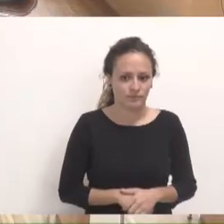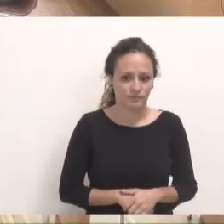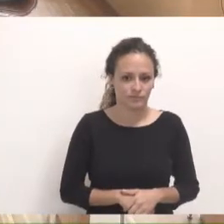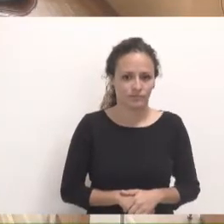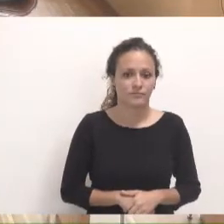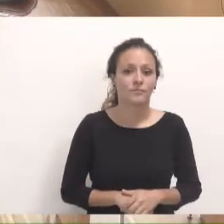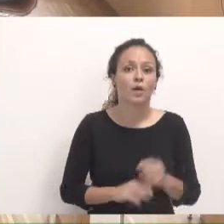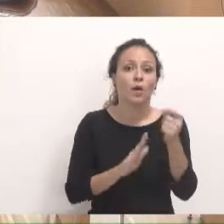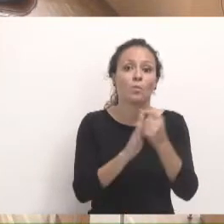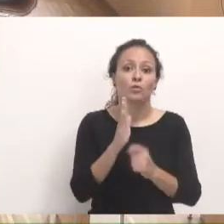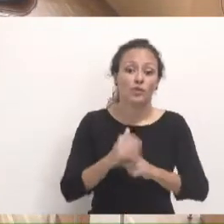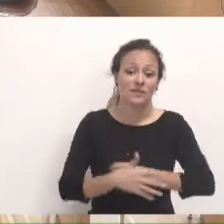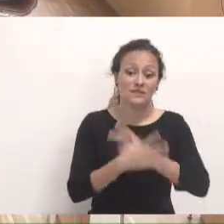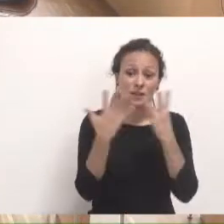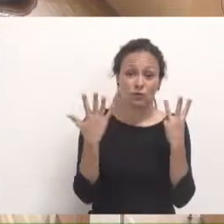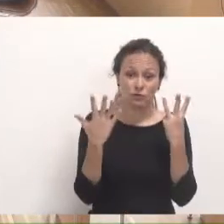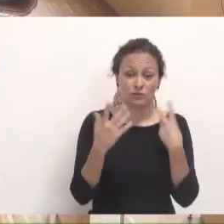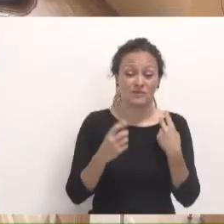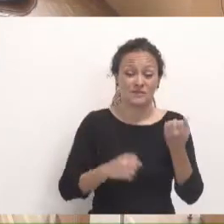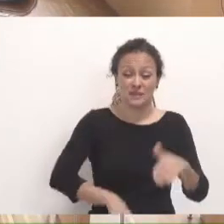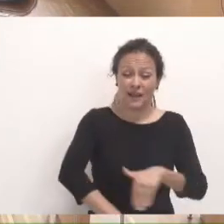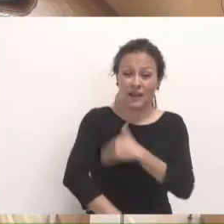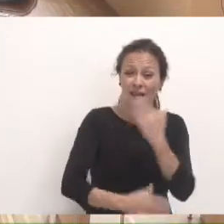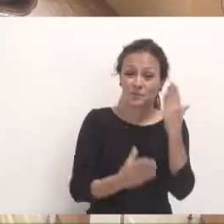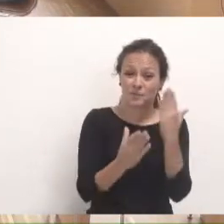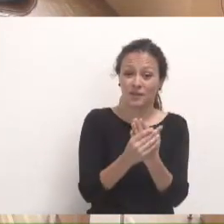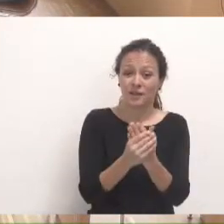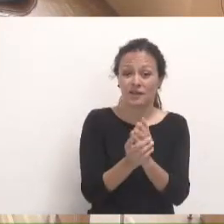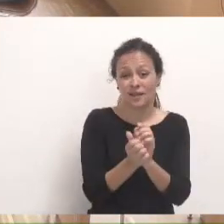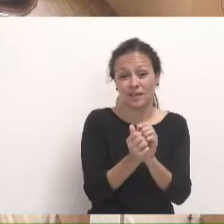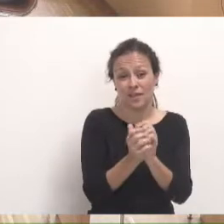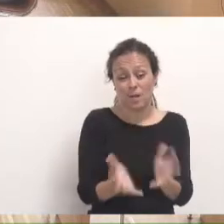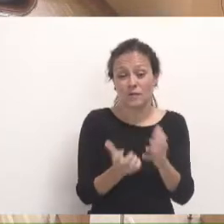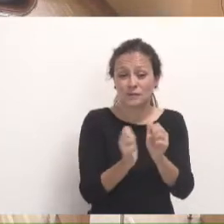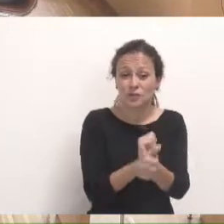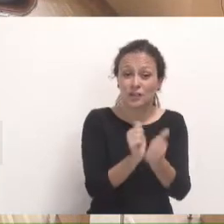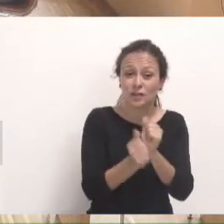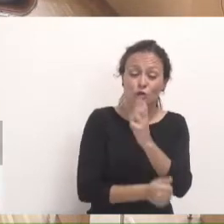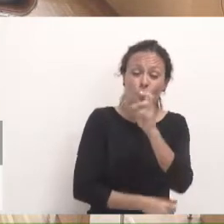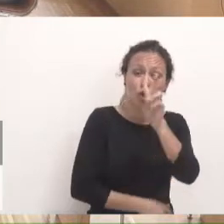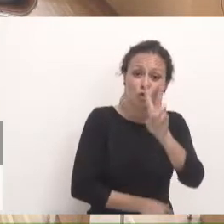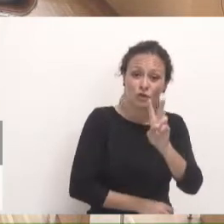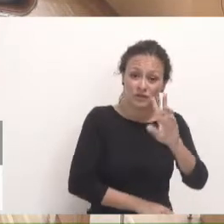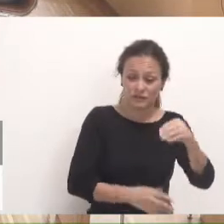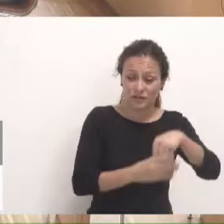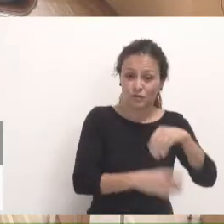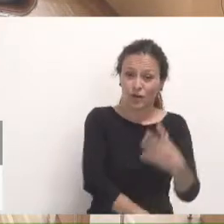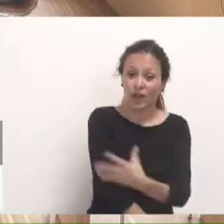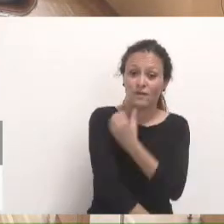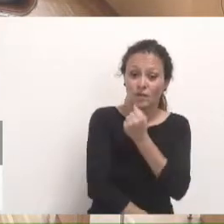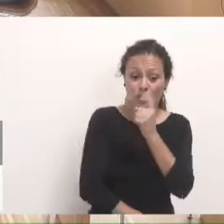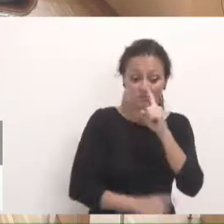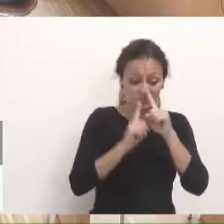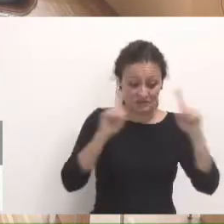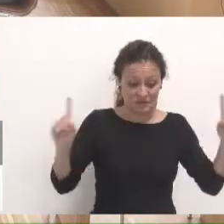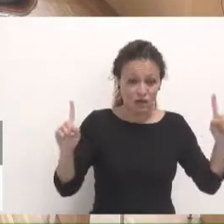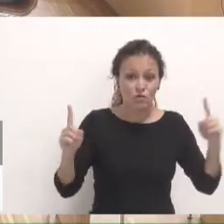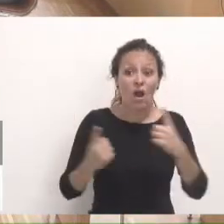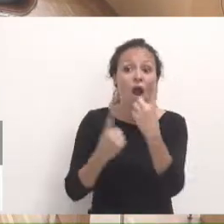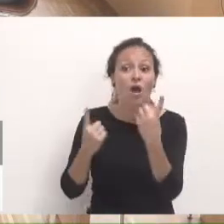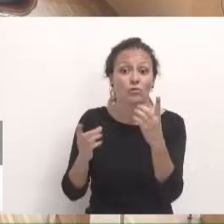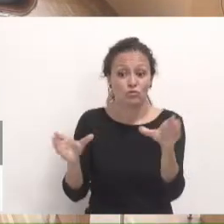Punto número 18, aprobación inicial del expediente de modificación de crédito número 2 del presupuesto del Cabildo Insular de Tenerife para 2019. ¿Alguna intervención por parte de los